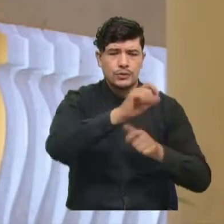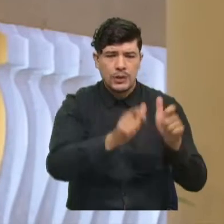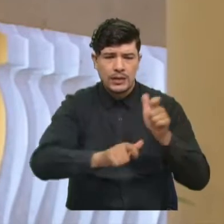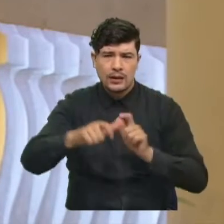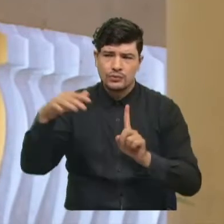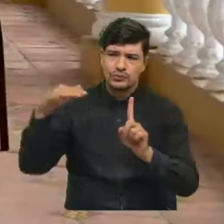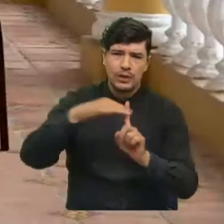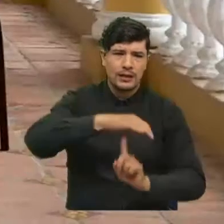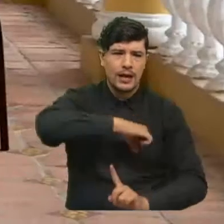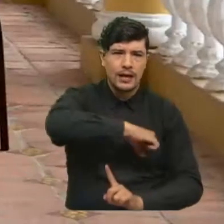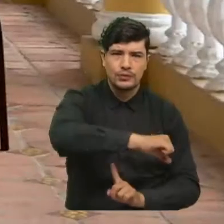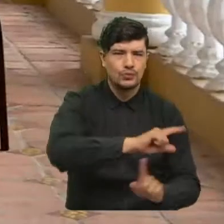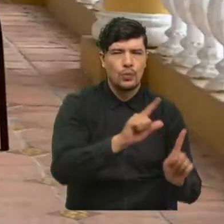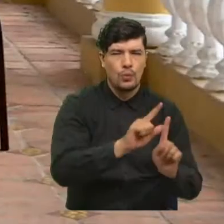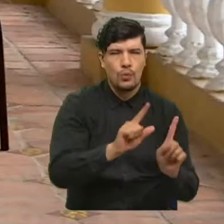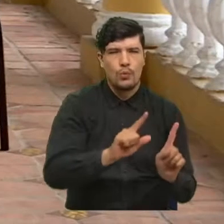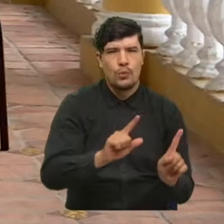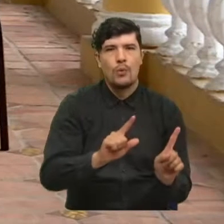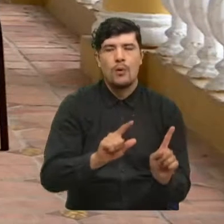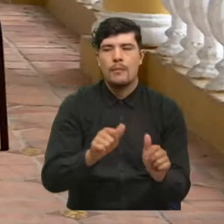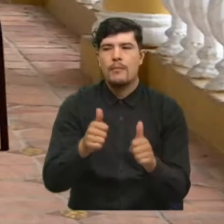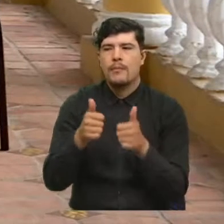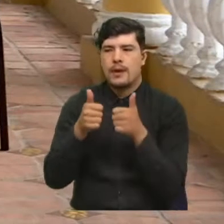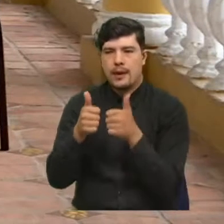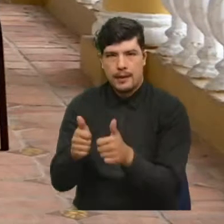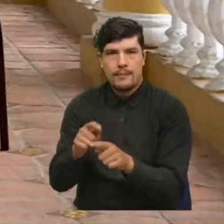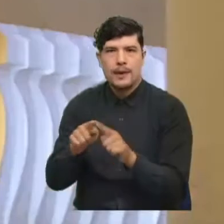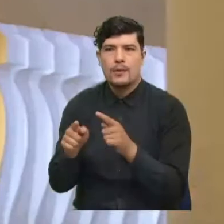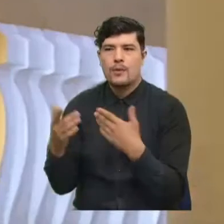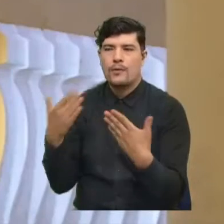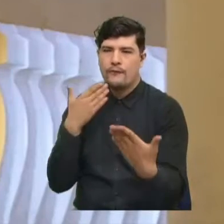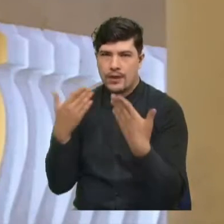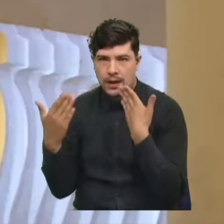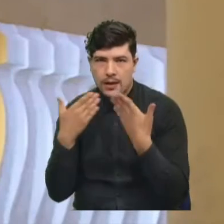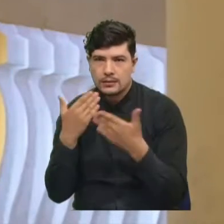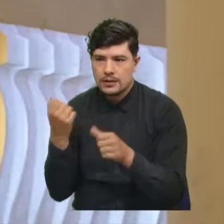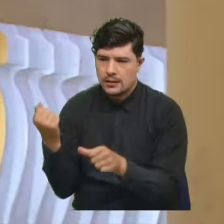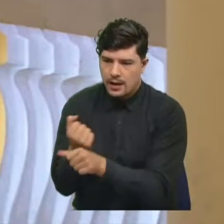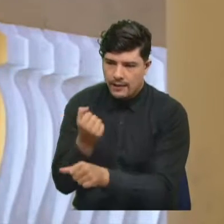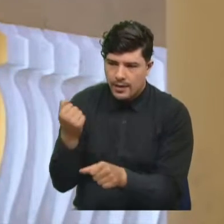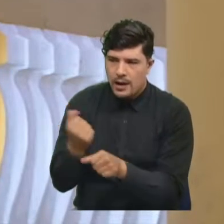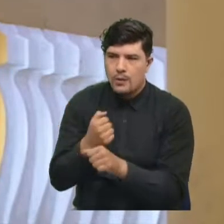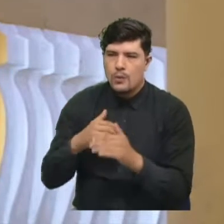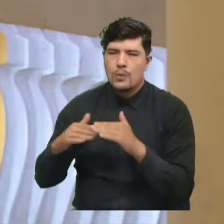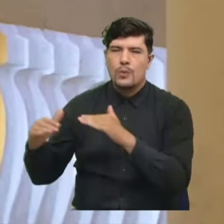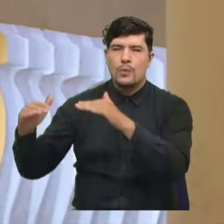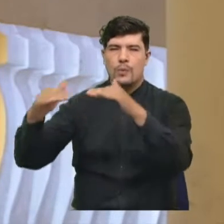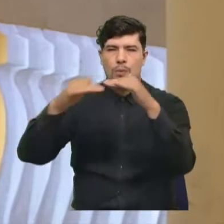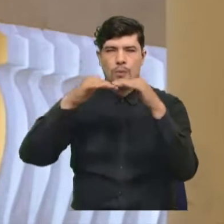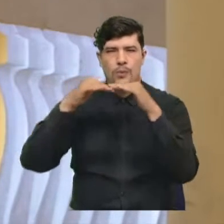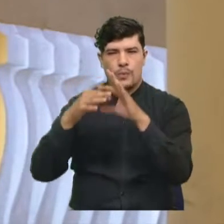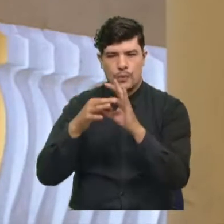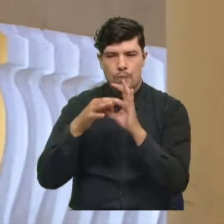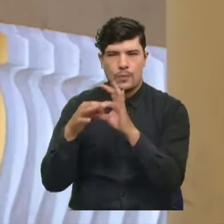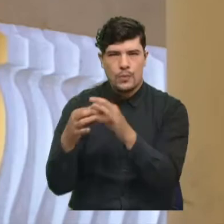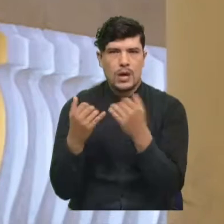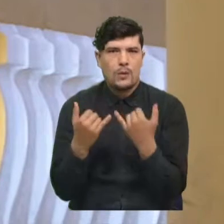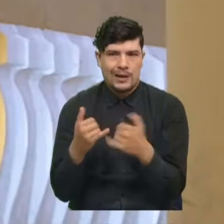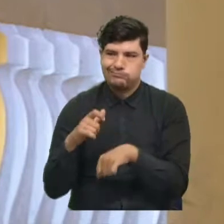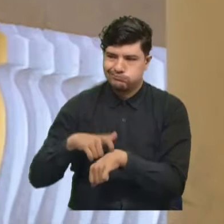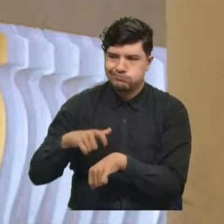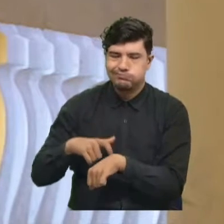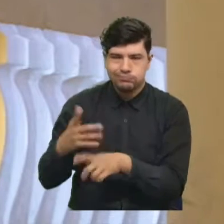pero también asimismo generar confianza trabajo armonía y eso lo que tenemos que hacer en esta en estos